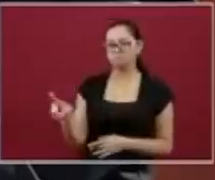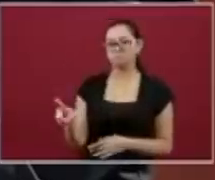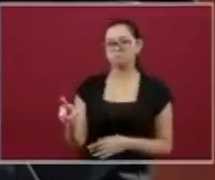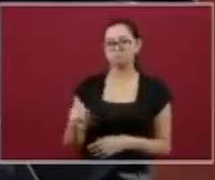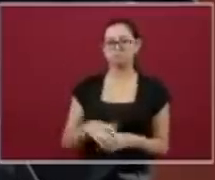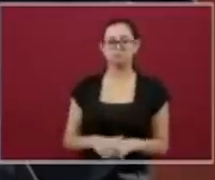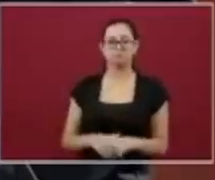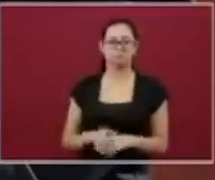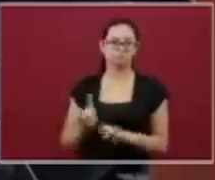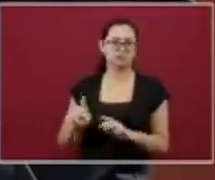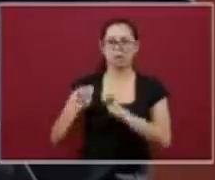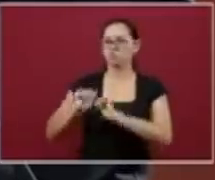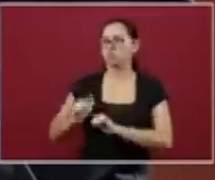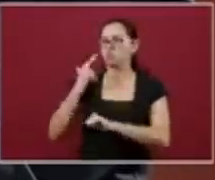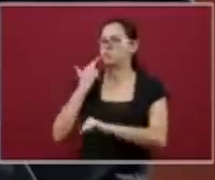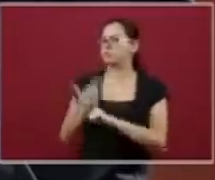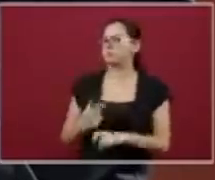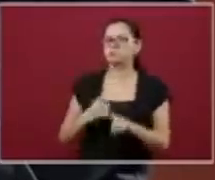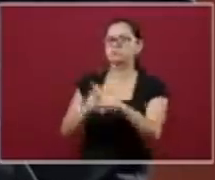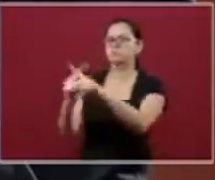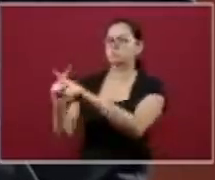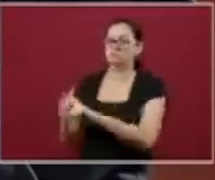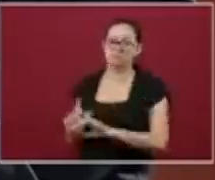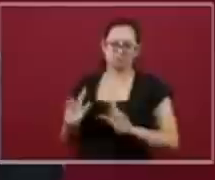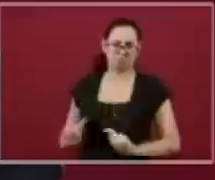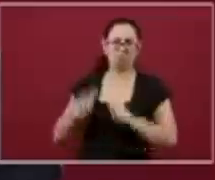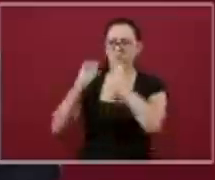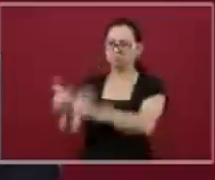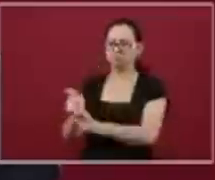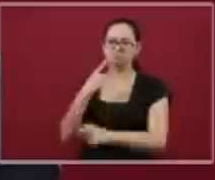ante la autoridad competente.